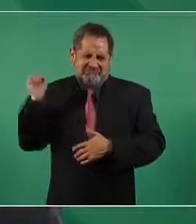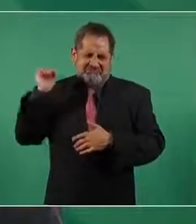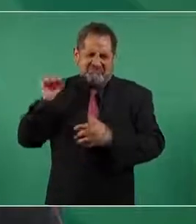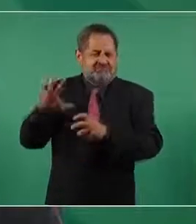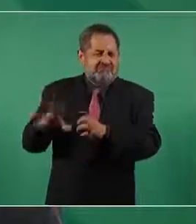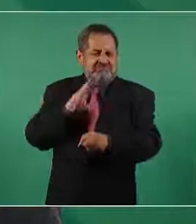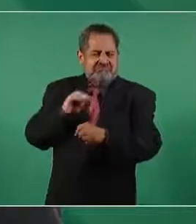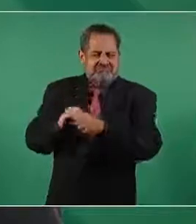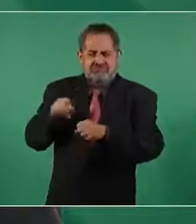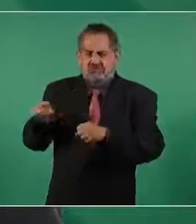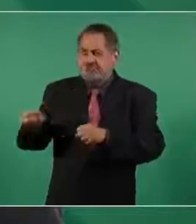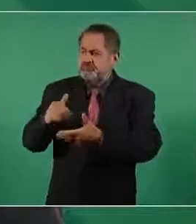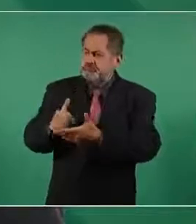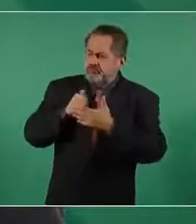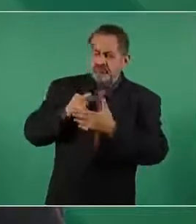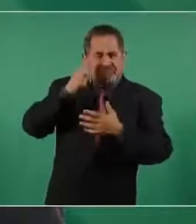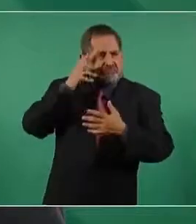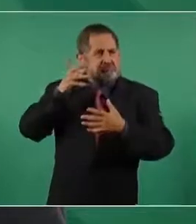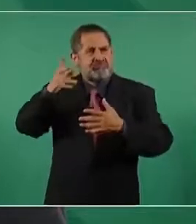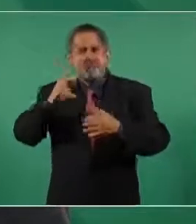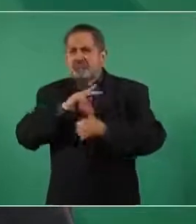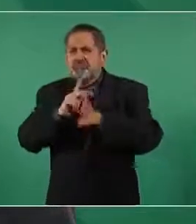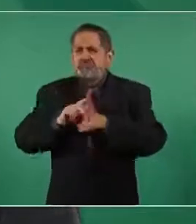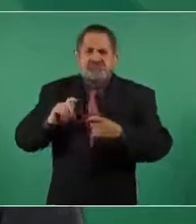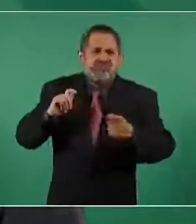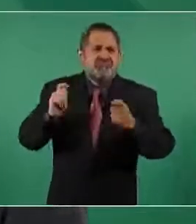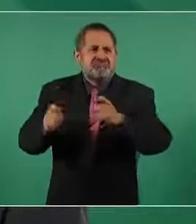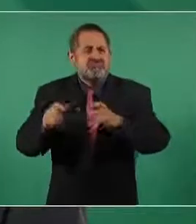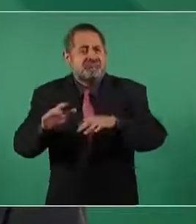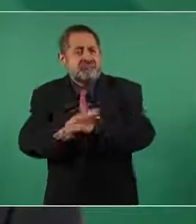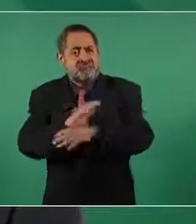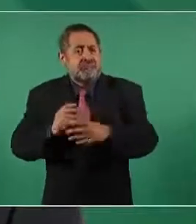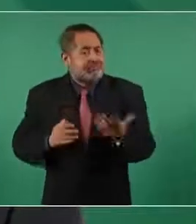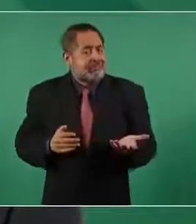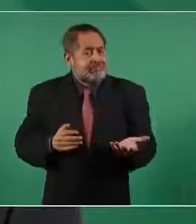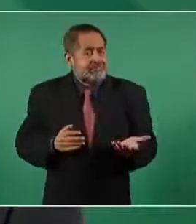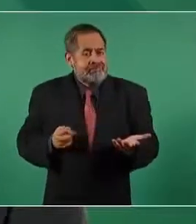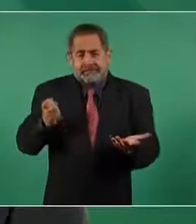para la transformación del país. Además, es parte de